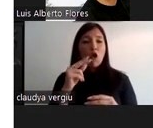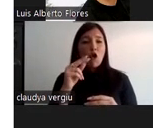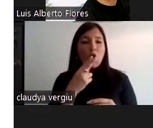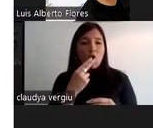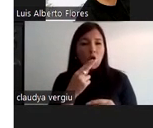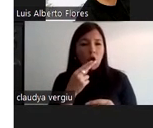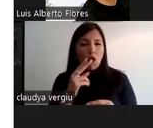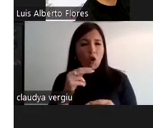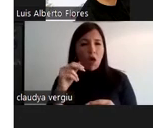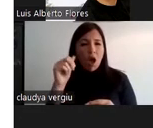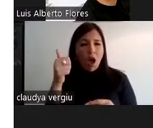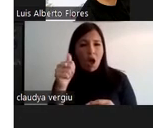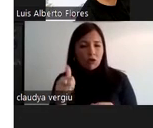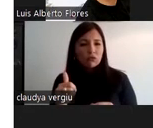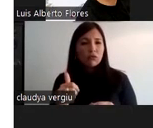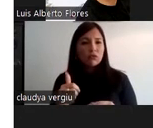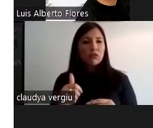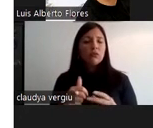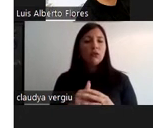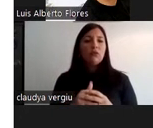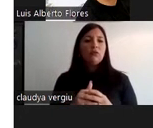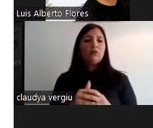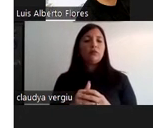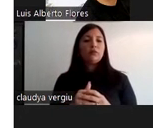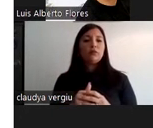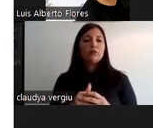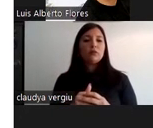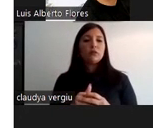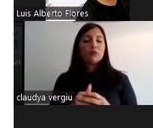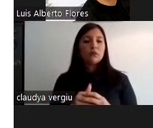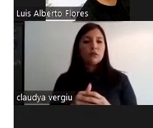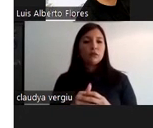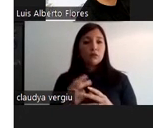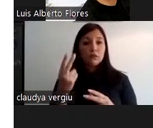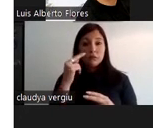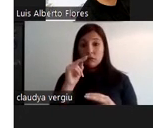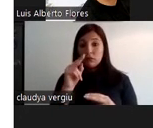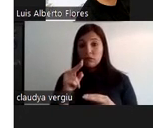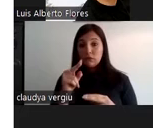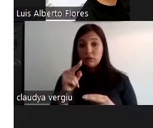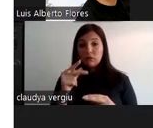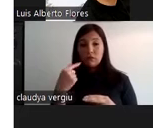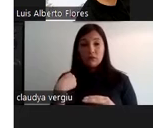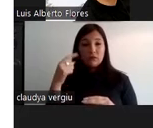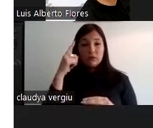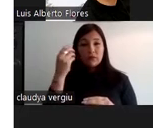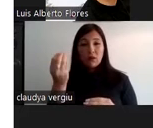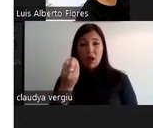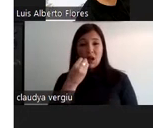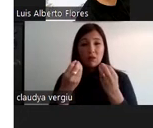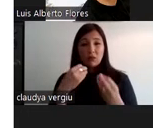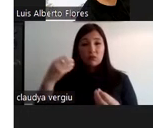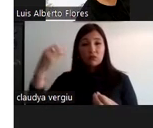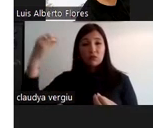estuvo entre ocho punto setenta y cuatro y ocho punto cuarenta no en el caso de que si no consideramos alimentos y energías